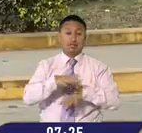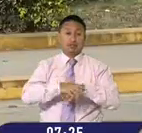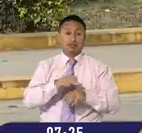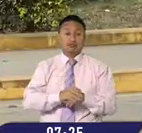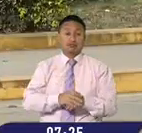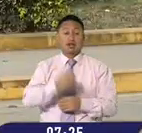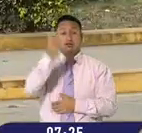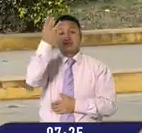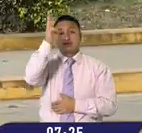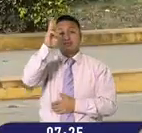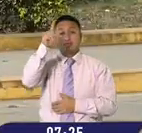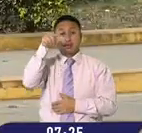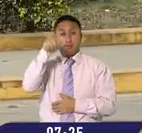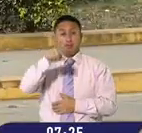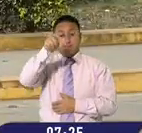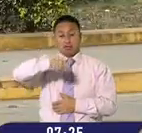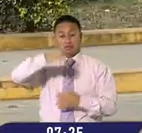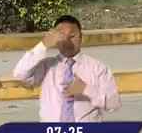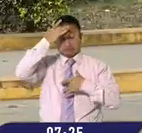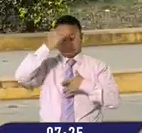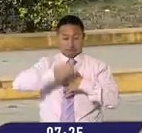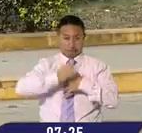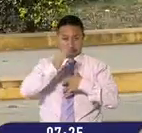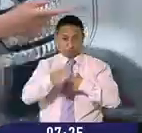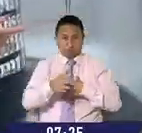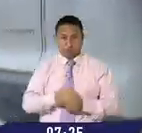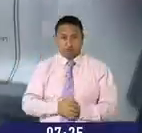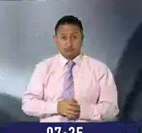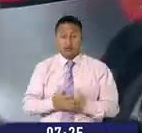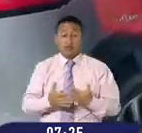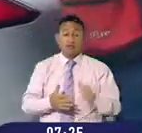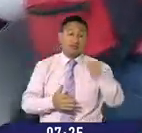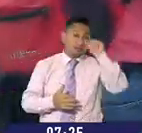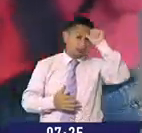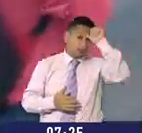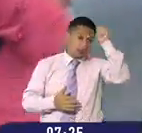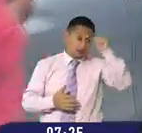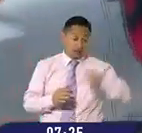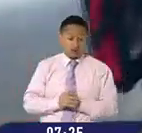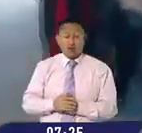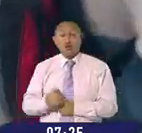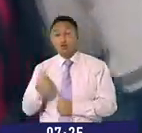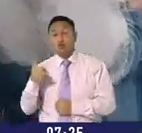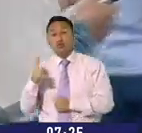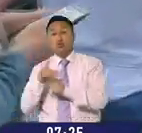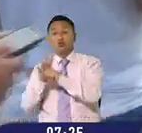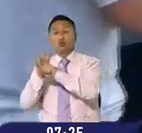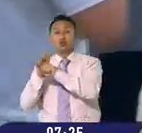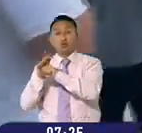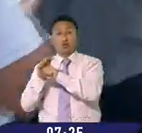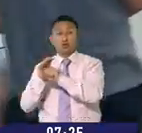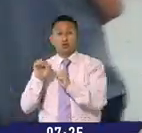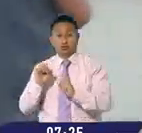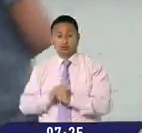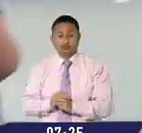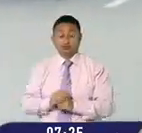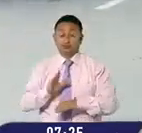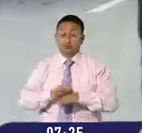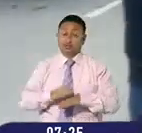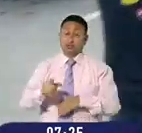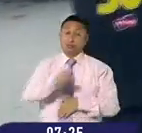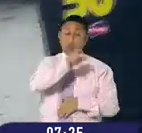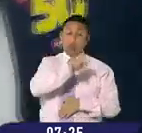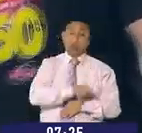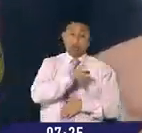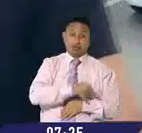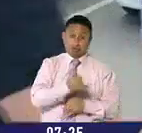de coronavirus, de la variante Delta y uno de Omicron. El aumento se debe al relajamiento de la población, por ello se